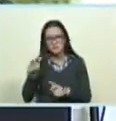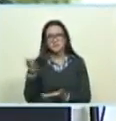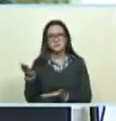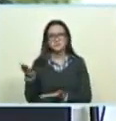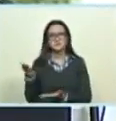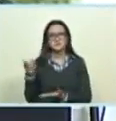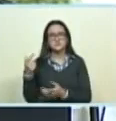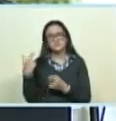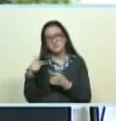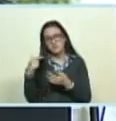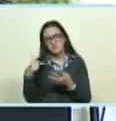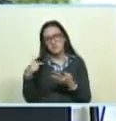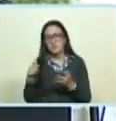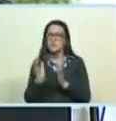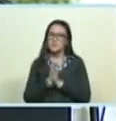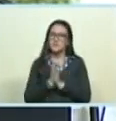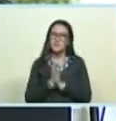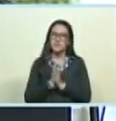Mervin,